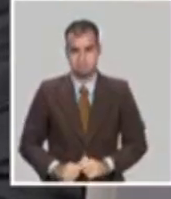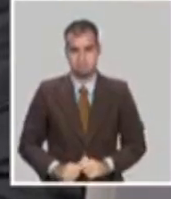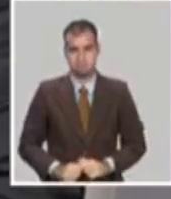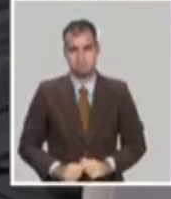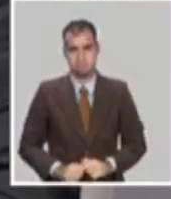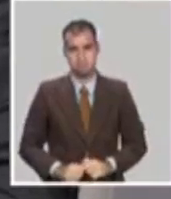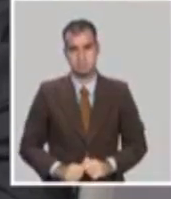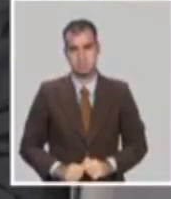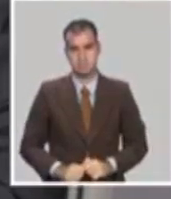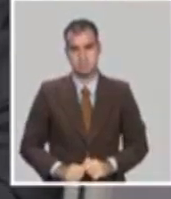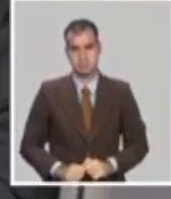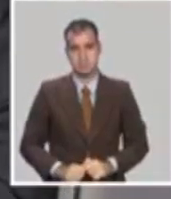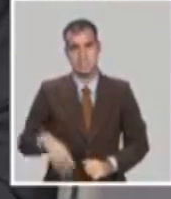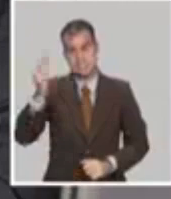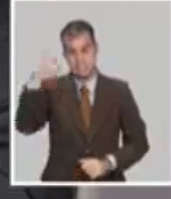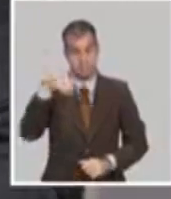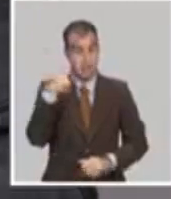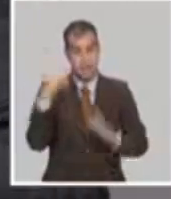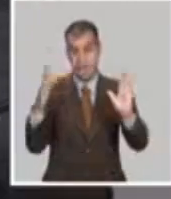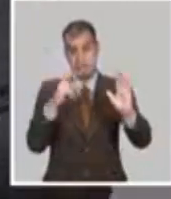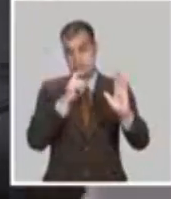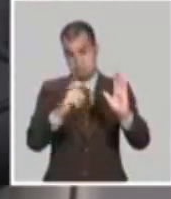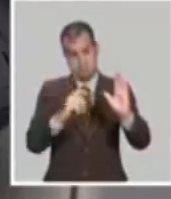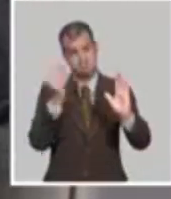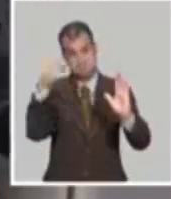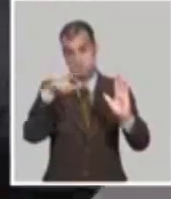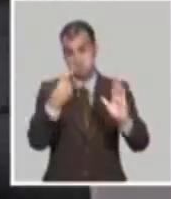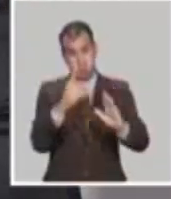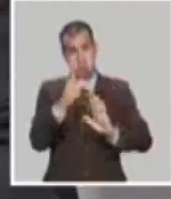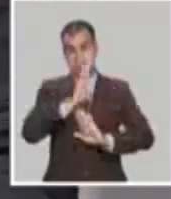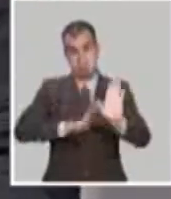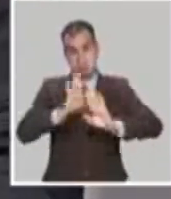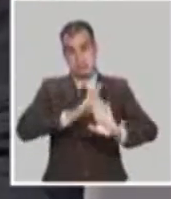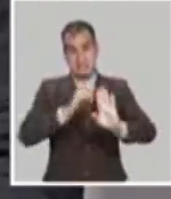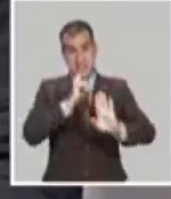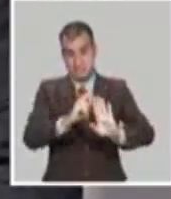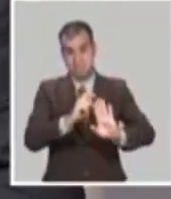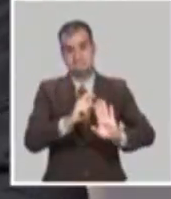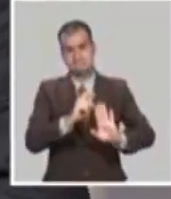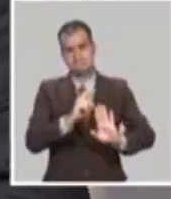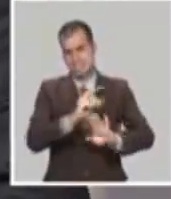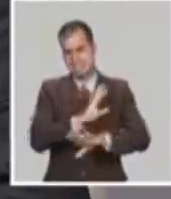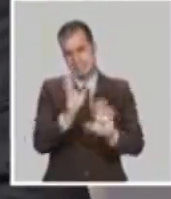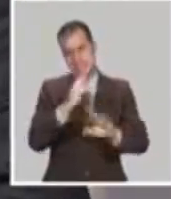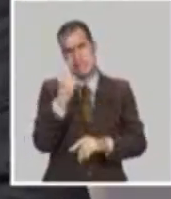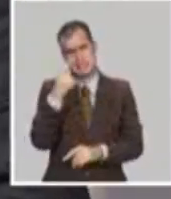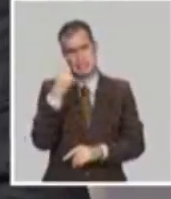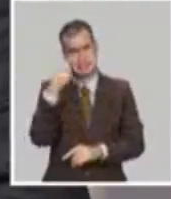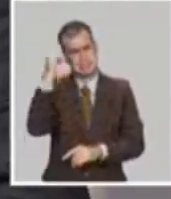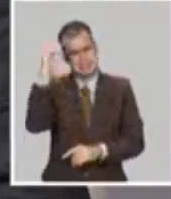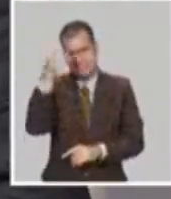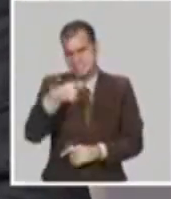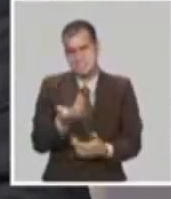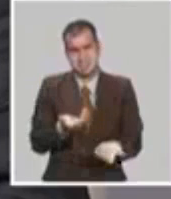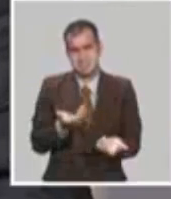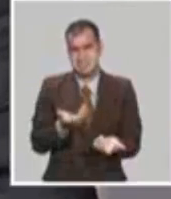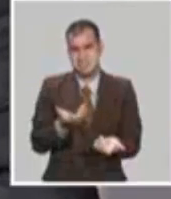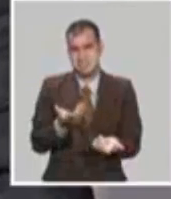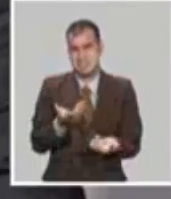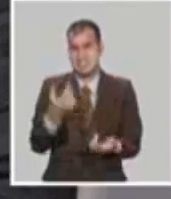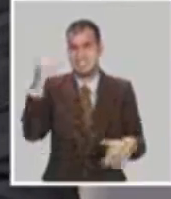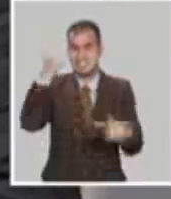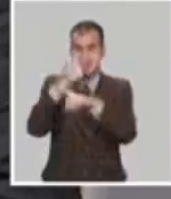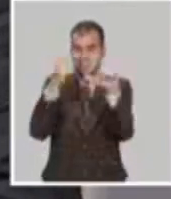un año de enfrentamiento difícil, nosotros hemos demostrado, yo creo que de conjunto, todas las entidades de la